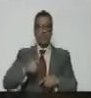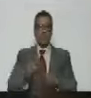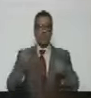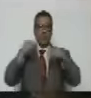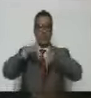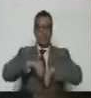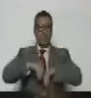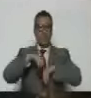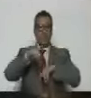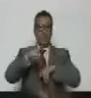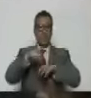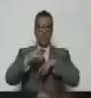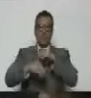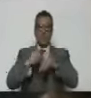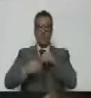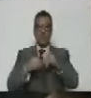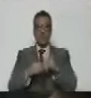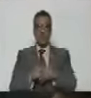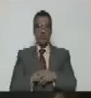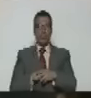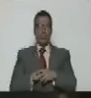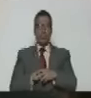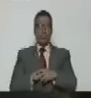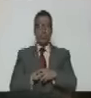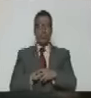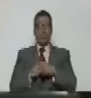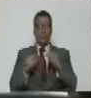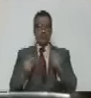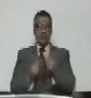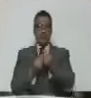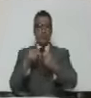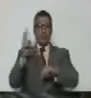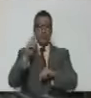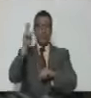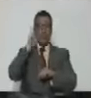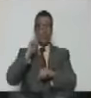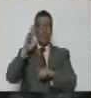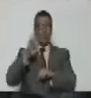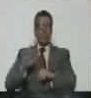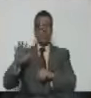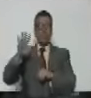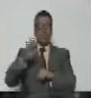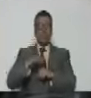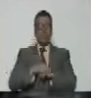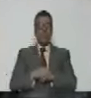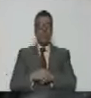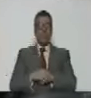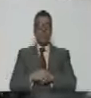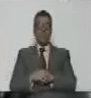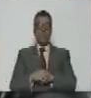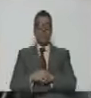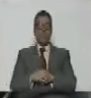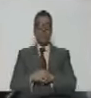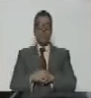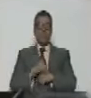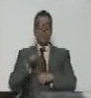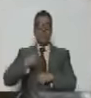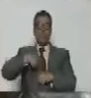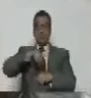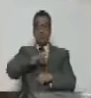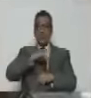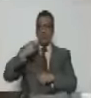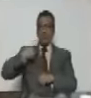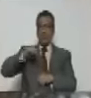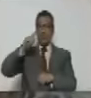acuerdo establecido con la República Bolivariana de Venezuela. Nosotros tenemos